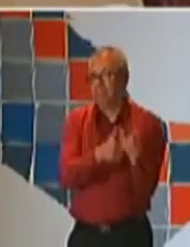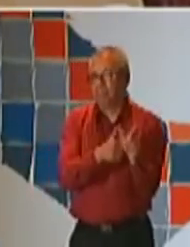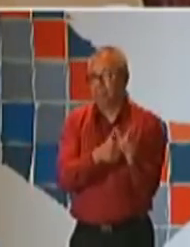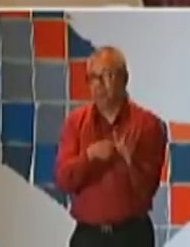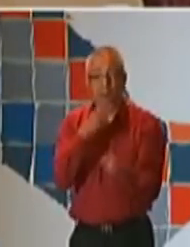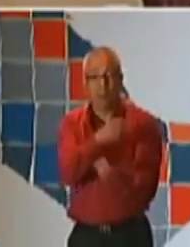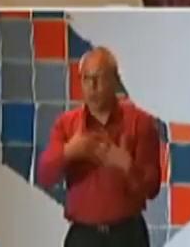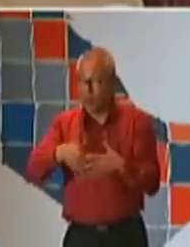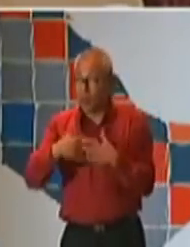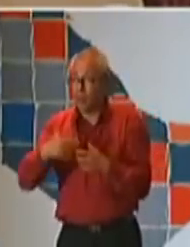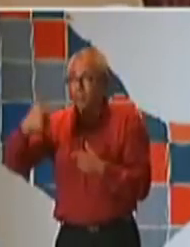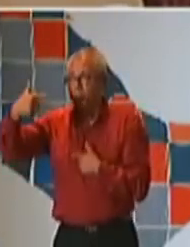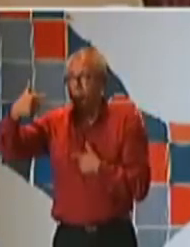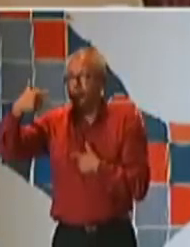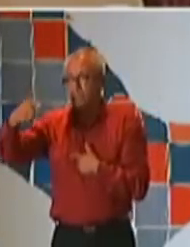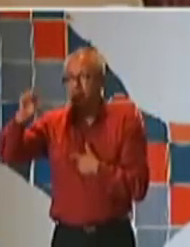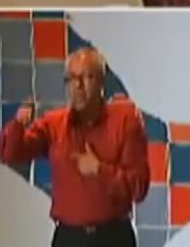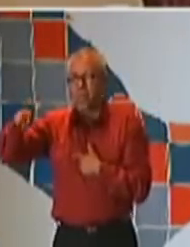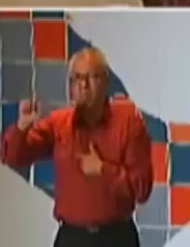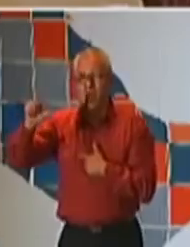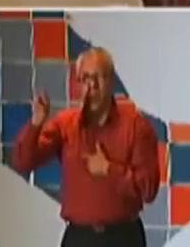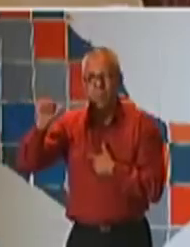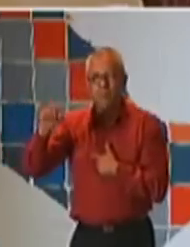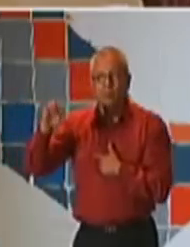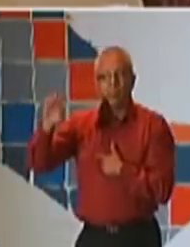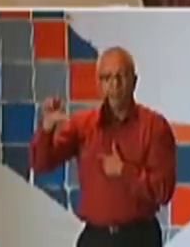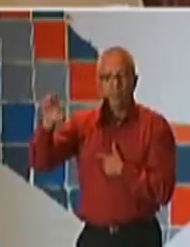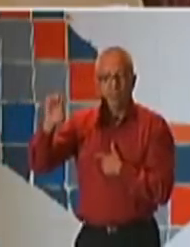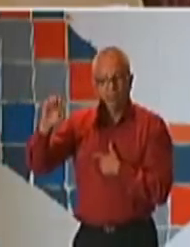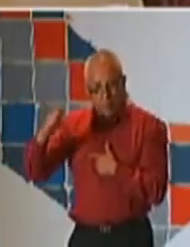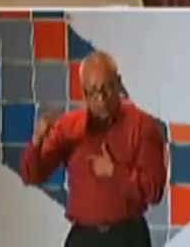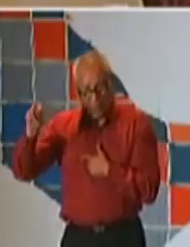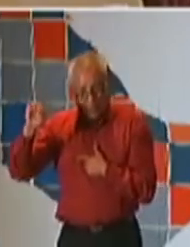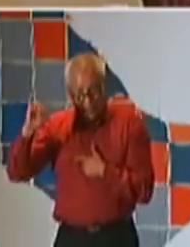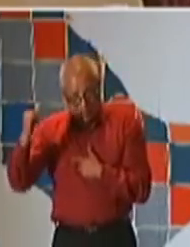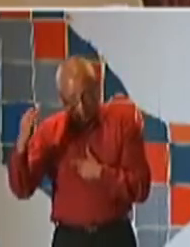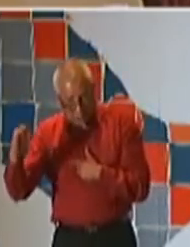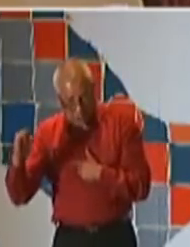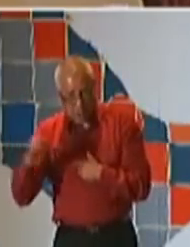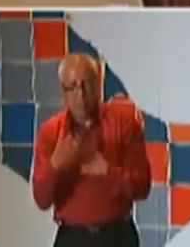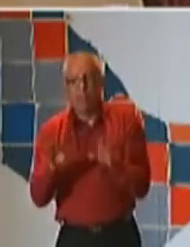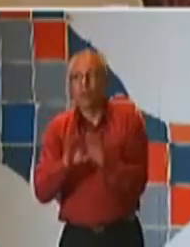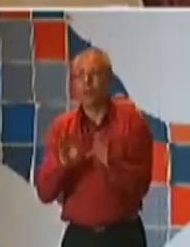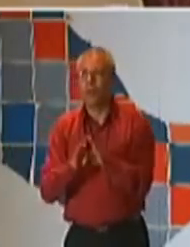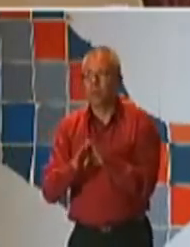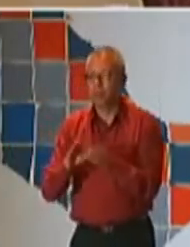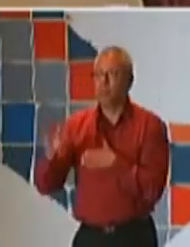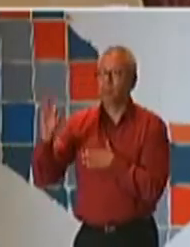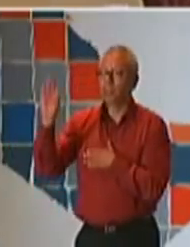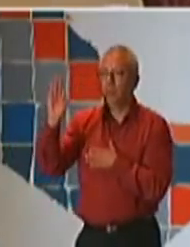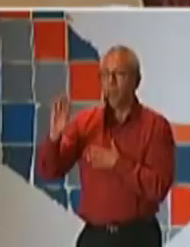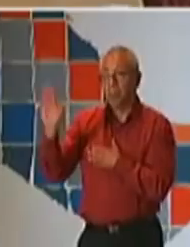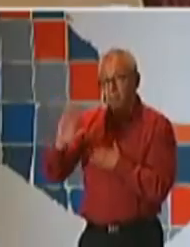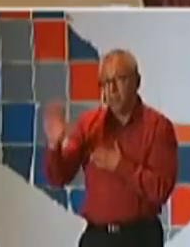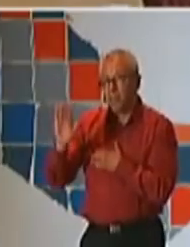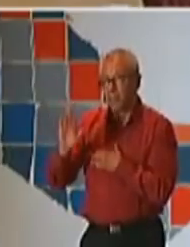más claro para competir hay que exprimir los limones y no es necesario aclarar que él